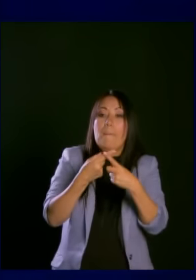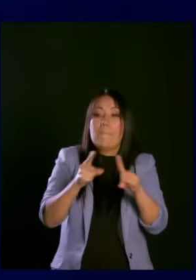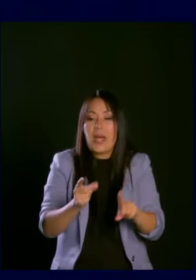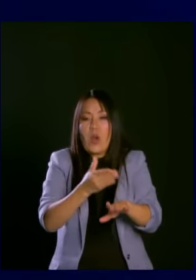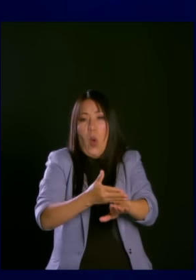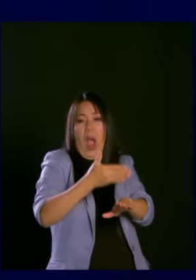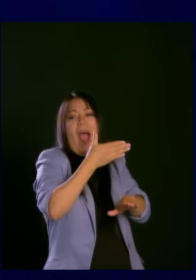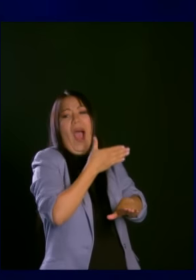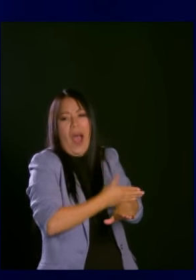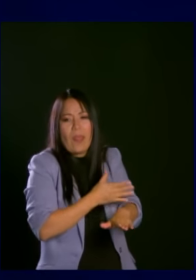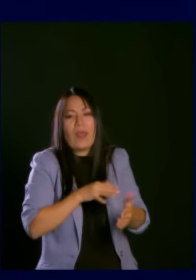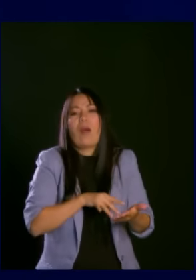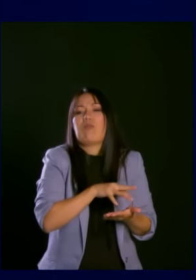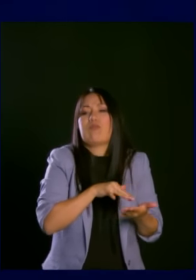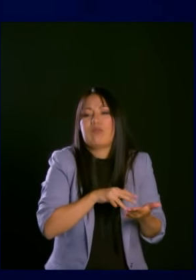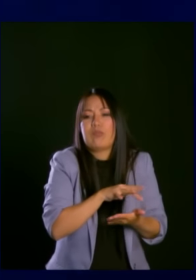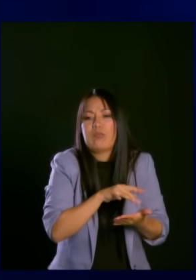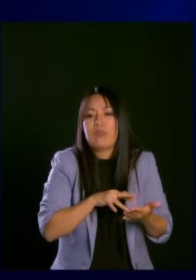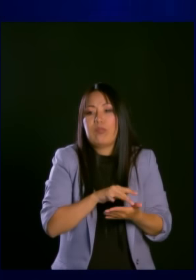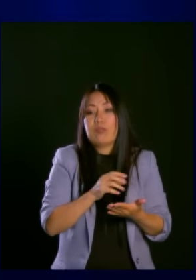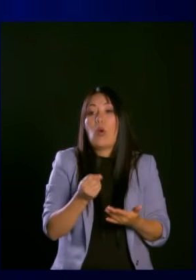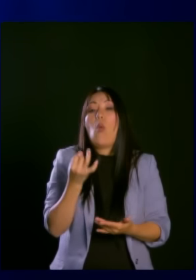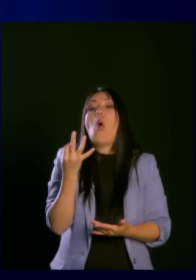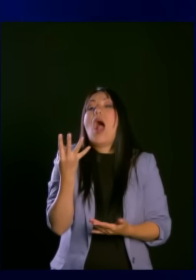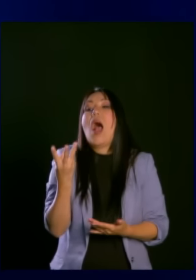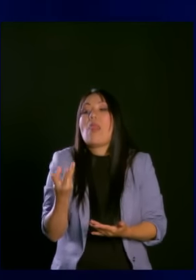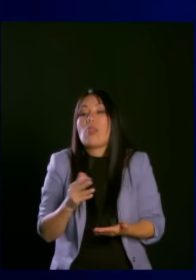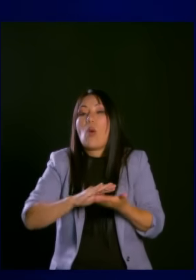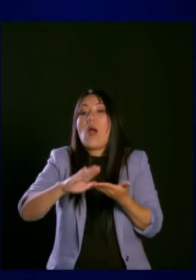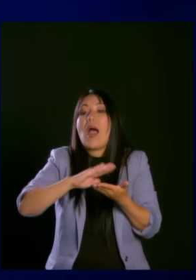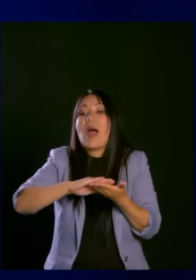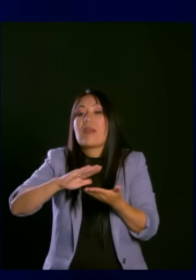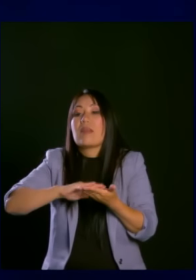no se sienta a contar utilidades, se sienta a contar gastos.